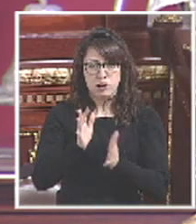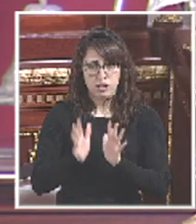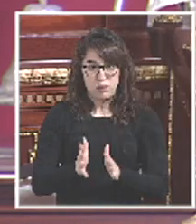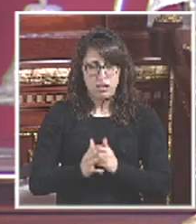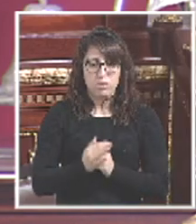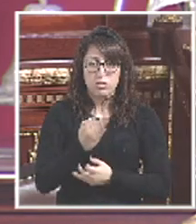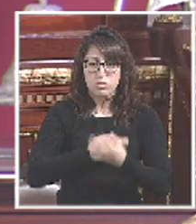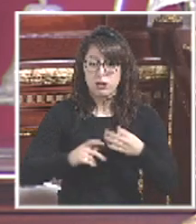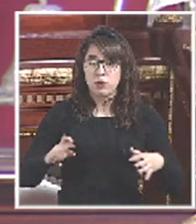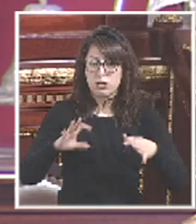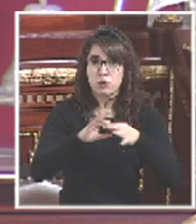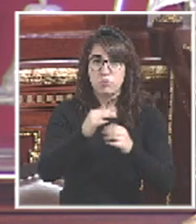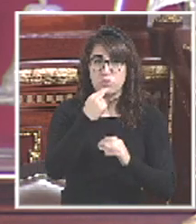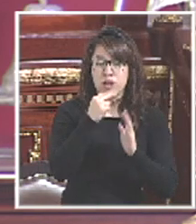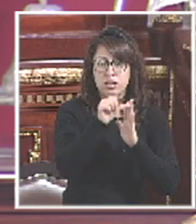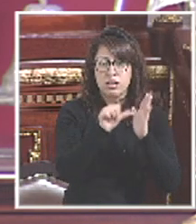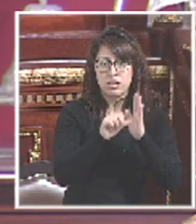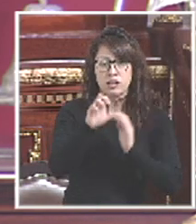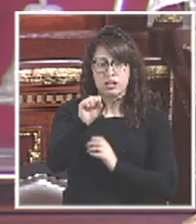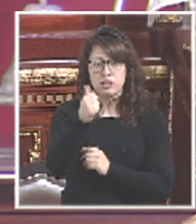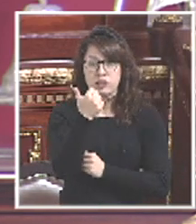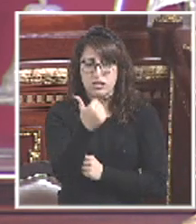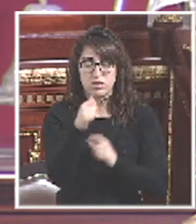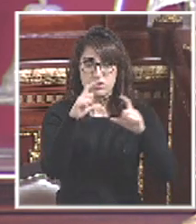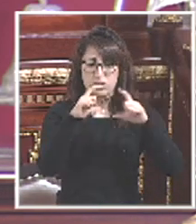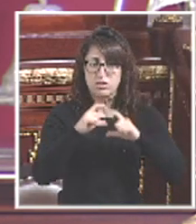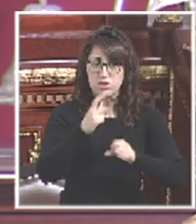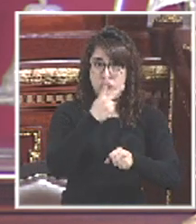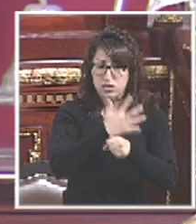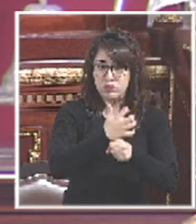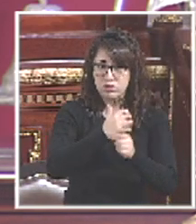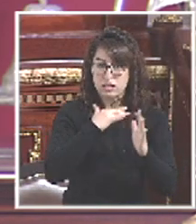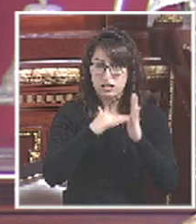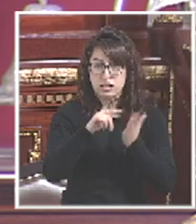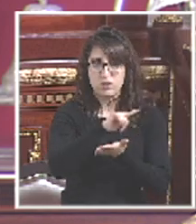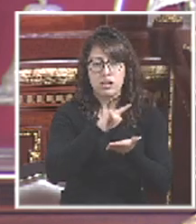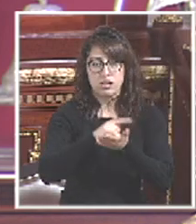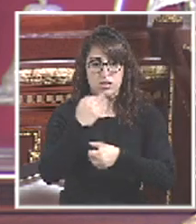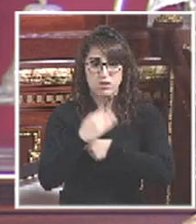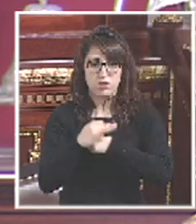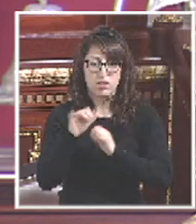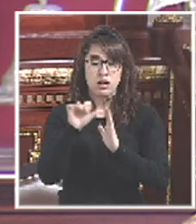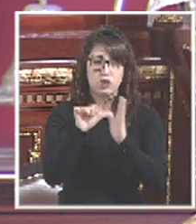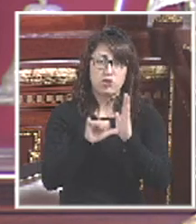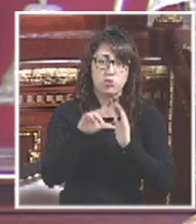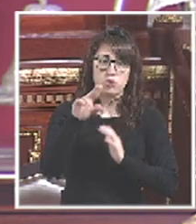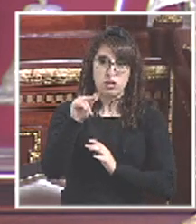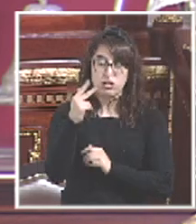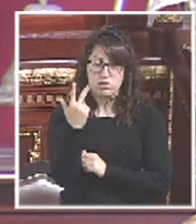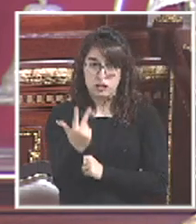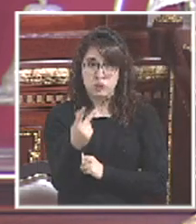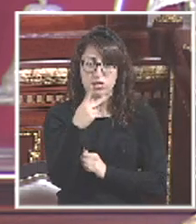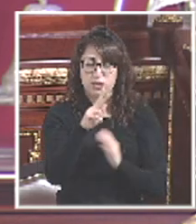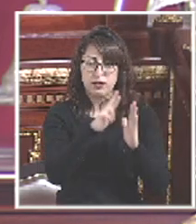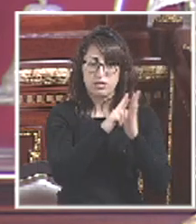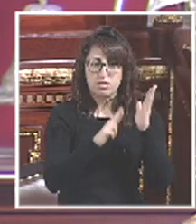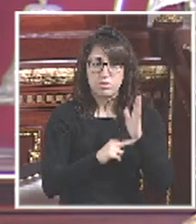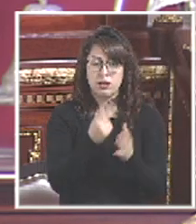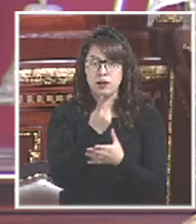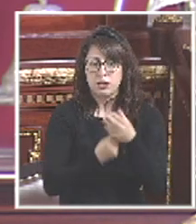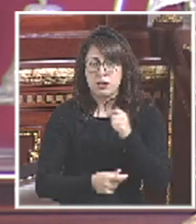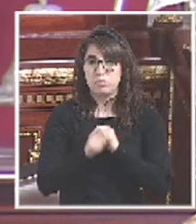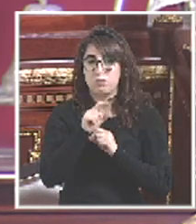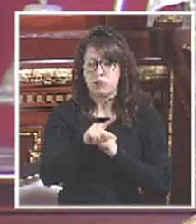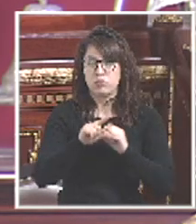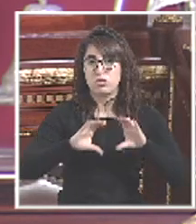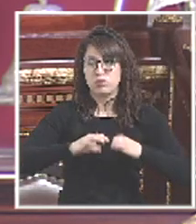fundamento en lo dispuesto por el artículo 66, fracción 5 de la Ley Orgánica y el artículo 88 del reglamento ambos del Congreso